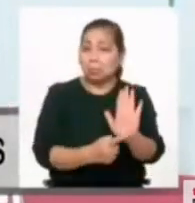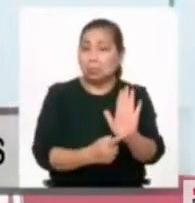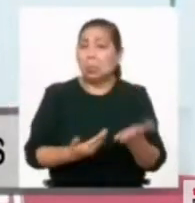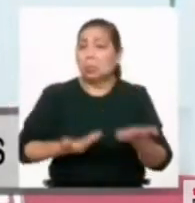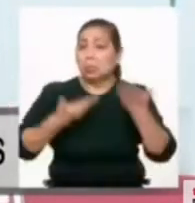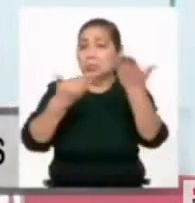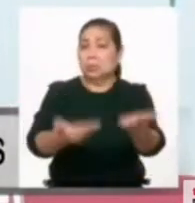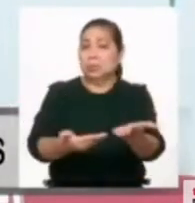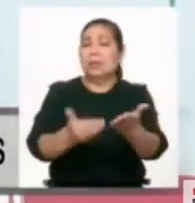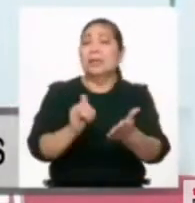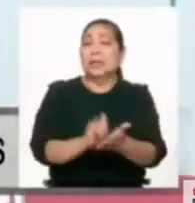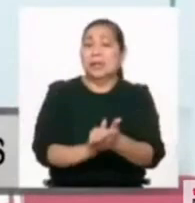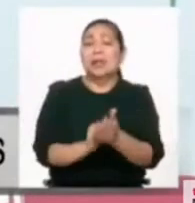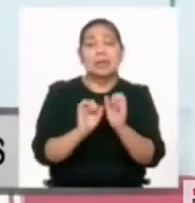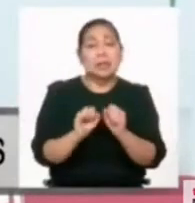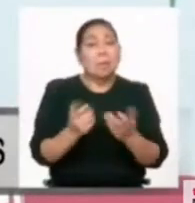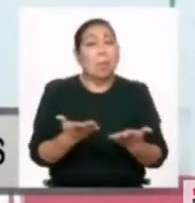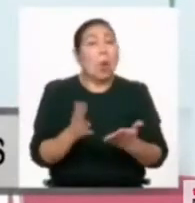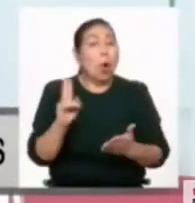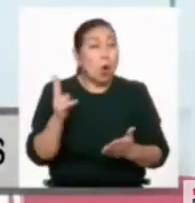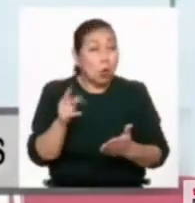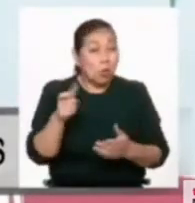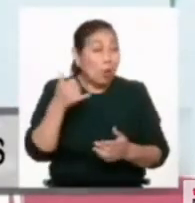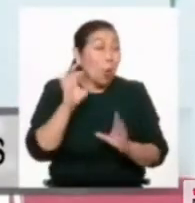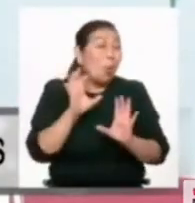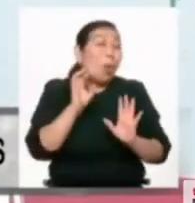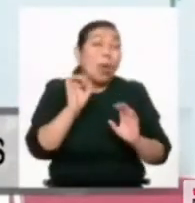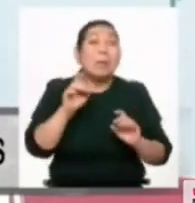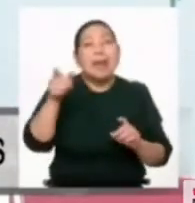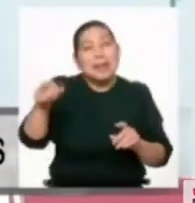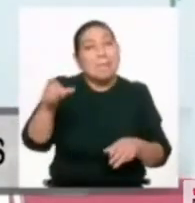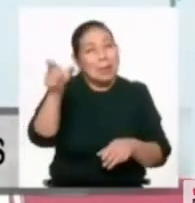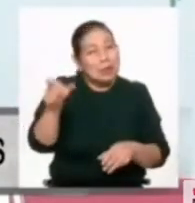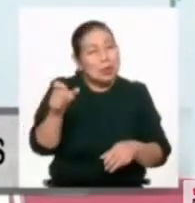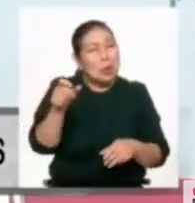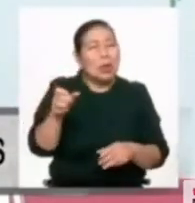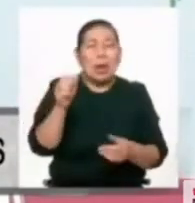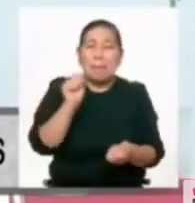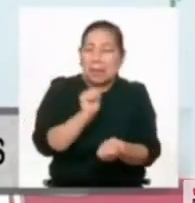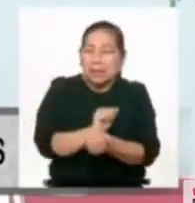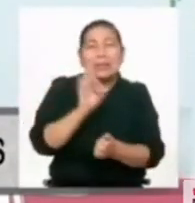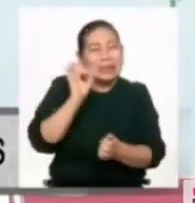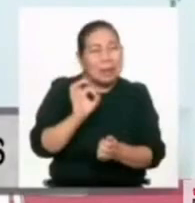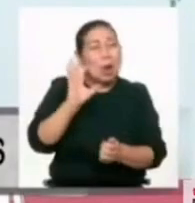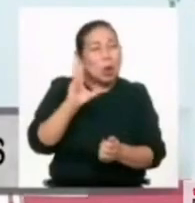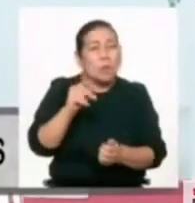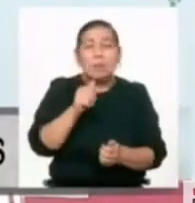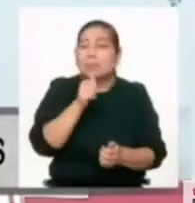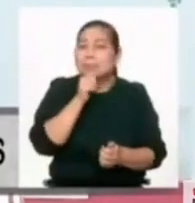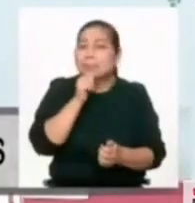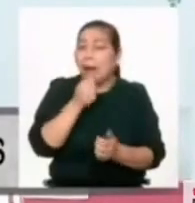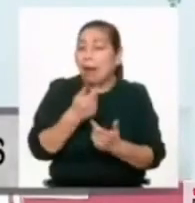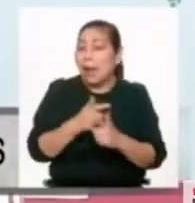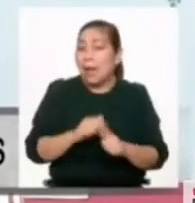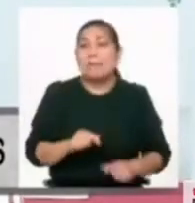que aquellos que inciden en el robo de un celular, ¿no? Sufran pena privativa